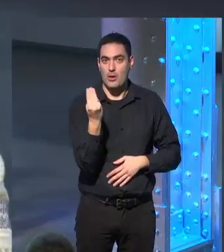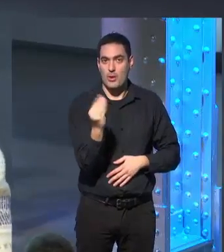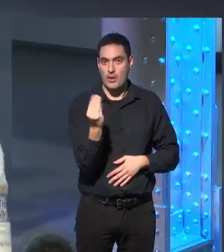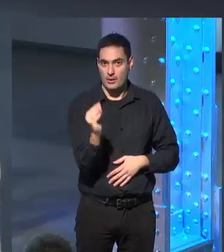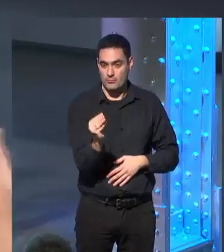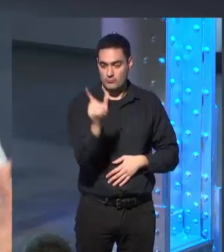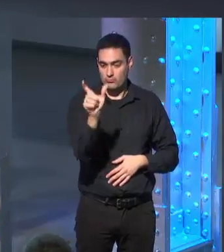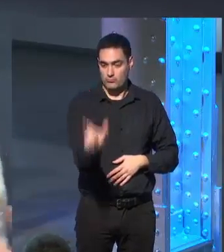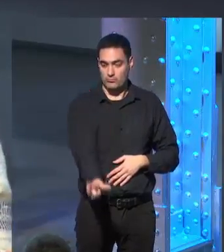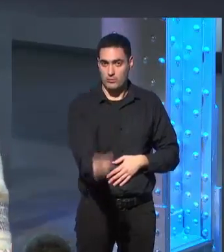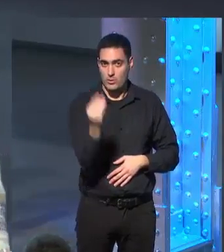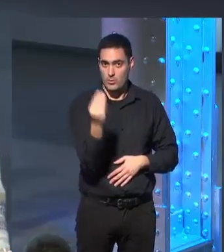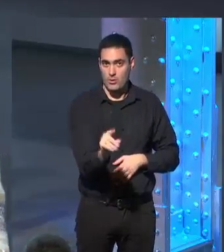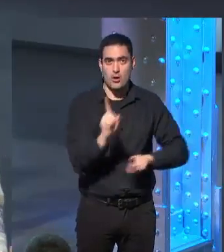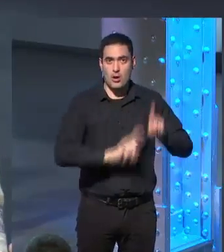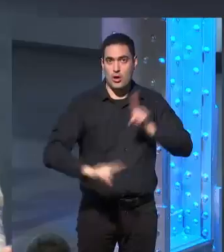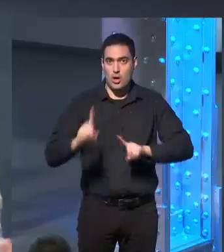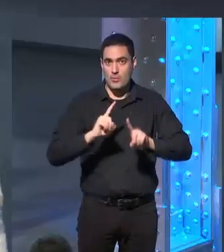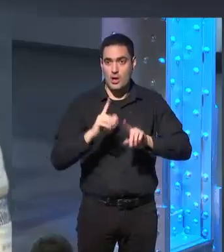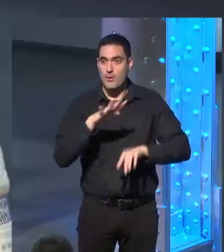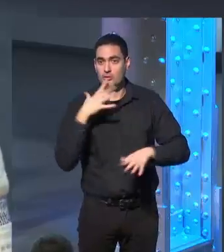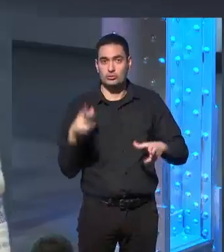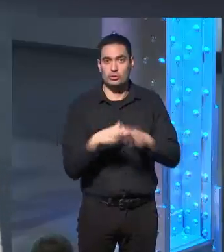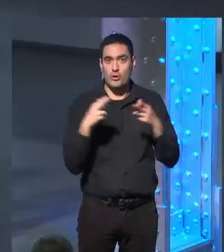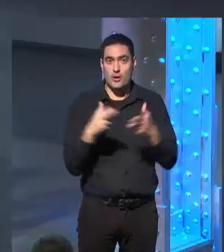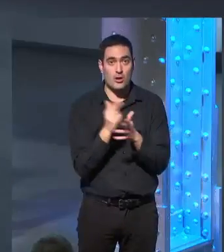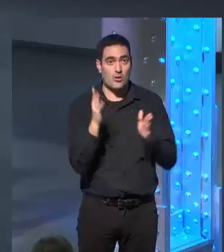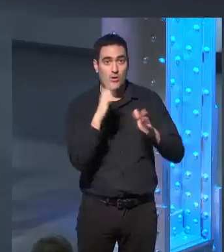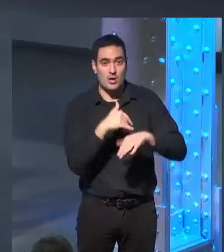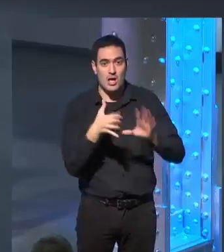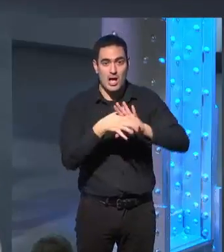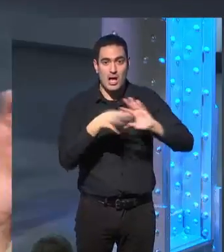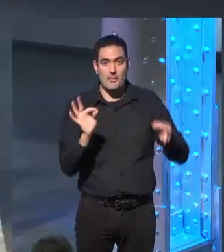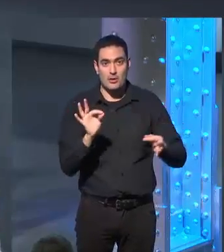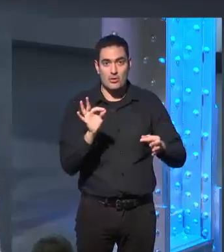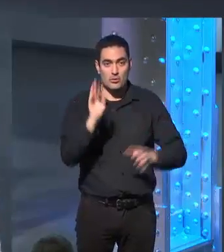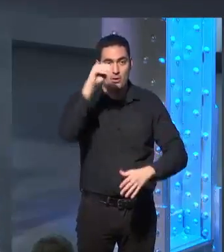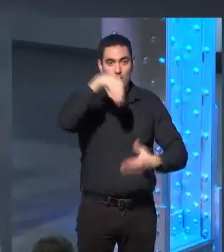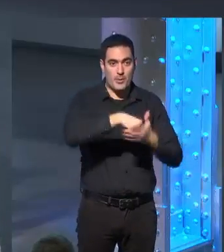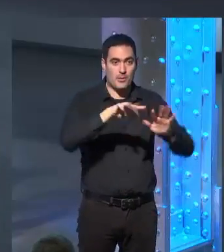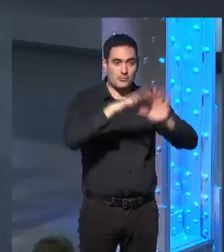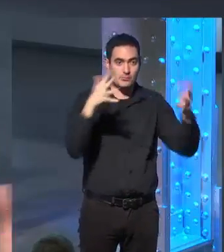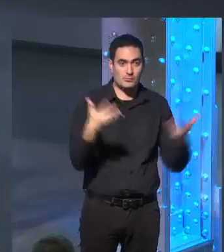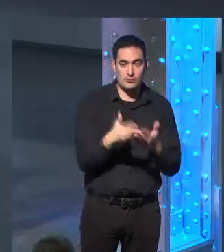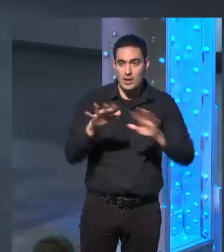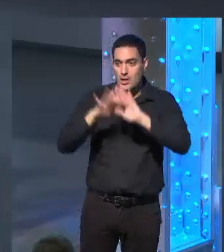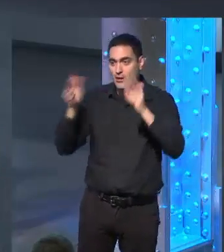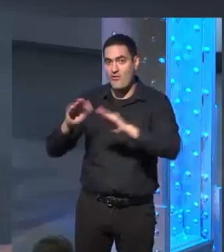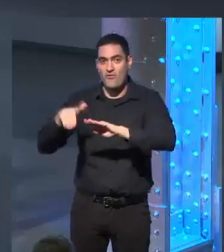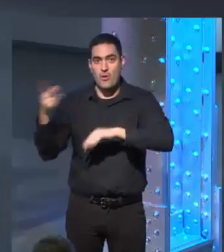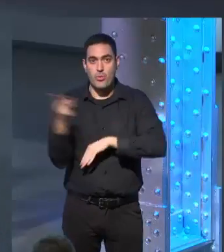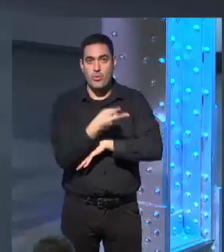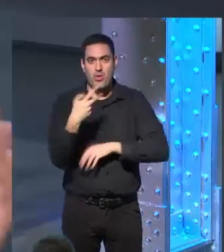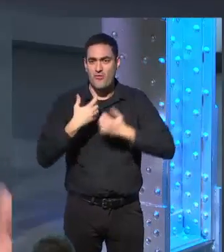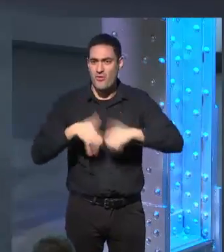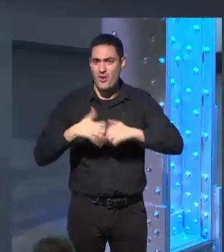adolescente que no tiene problemas de relación, va a tener sus amigos online, sus amigos offline y va a funcionar a